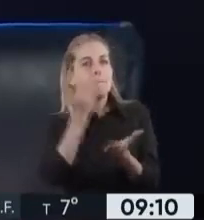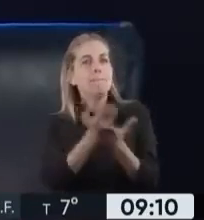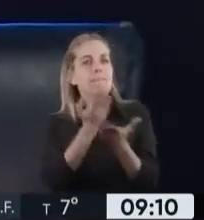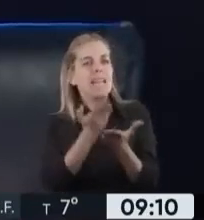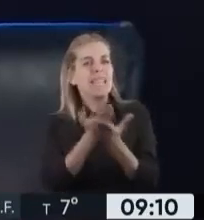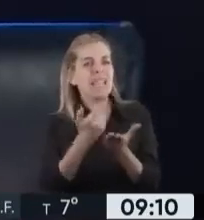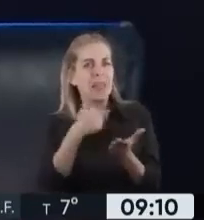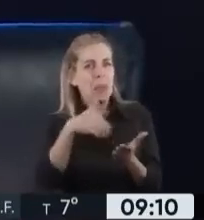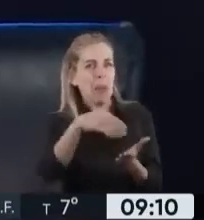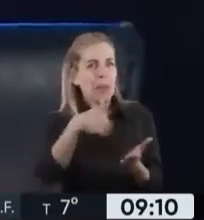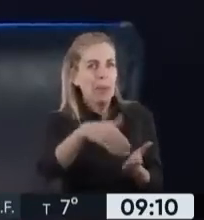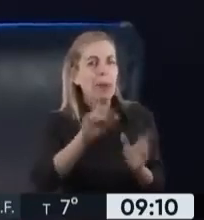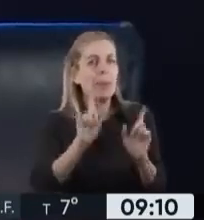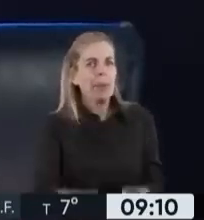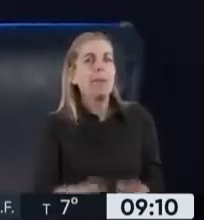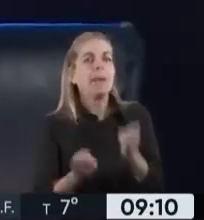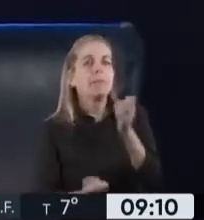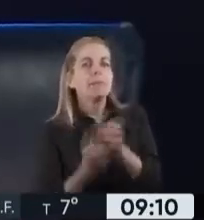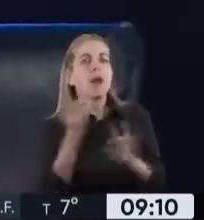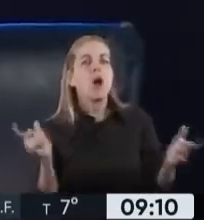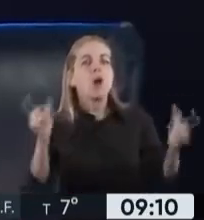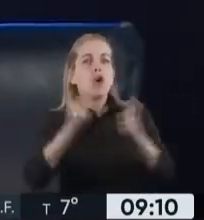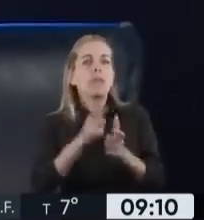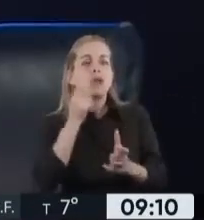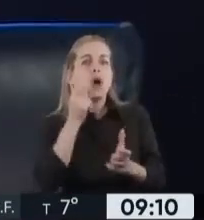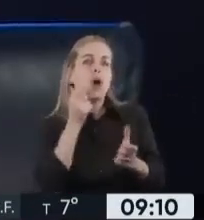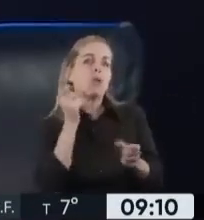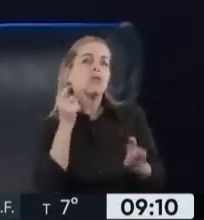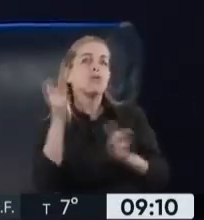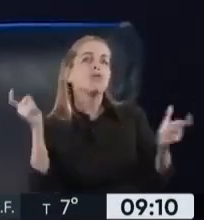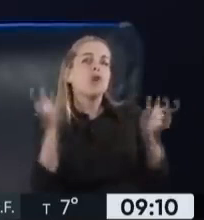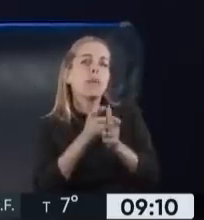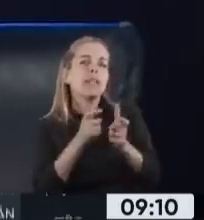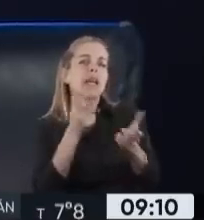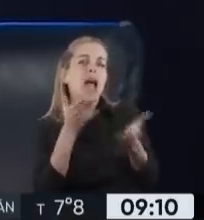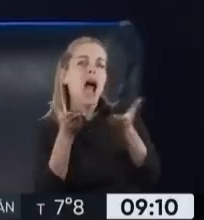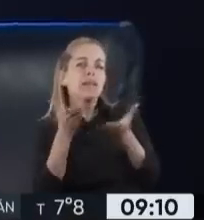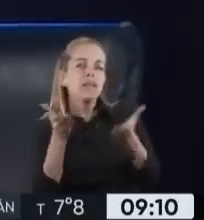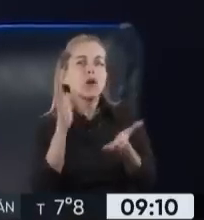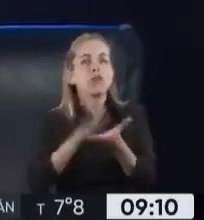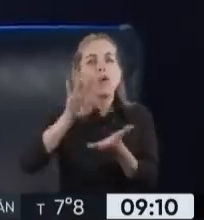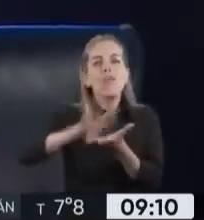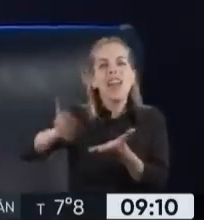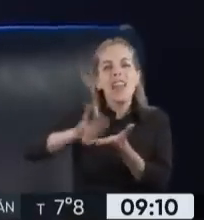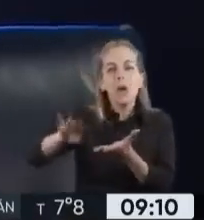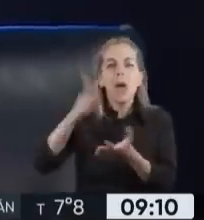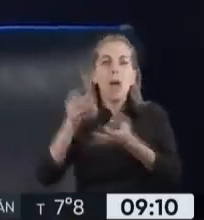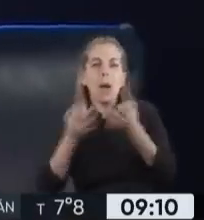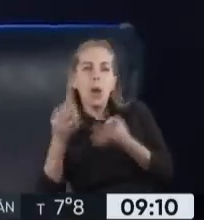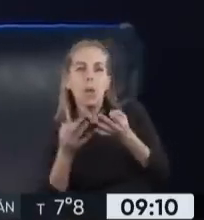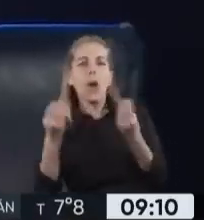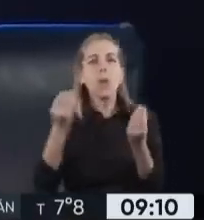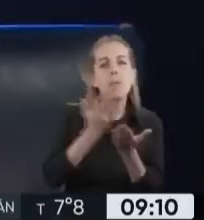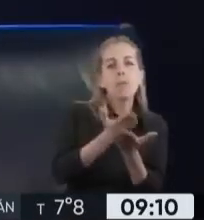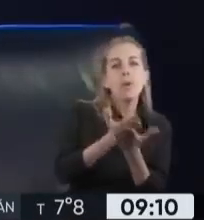implementar a la brevedad la creación de un comité asesor de deuda que evalúe analice y haga propuestas en materia de